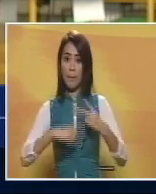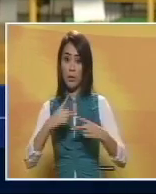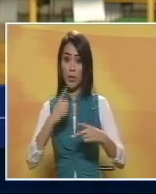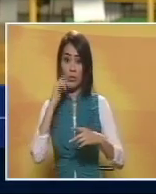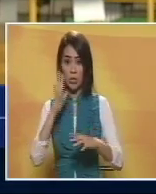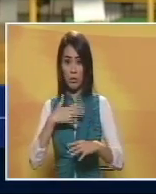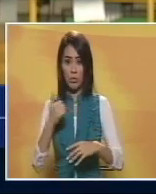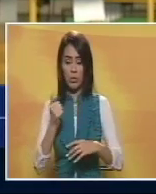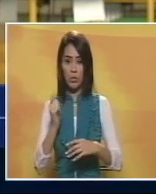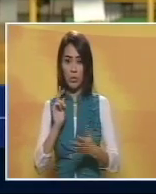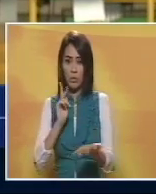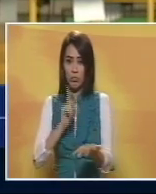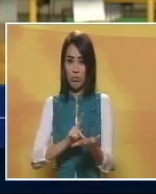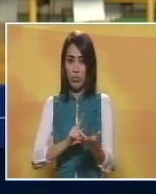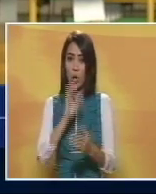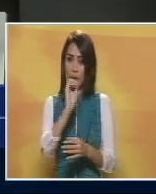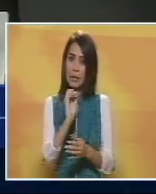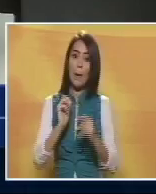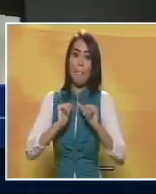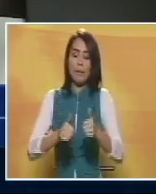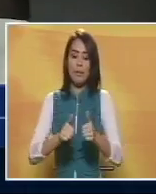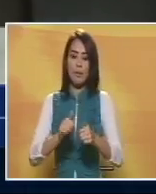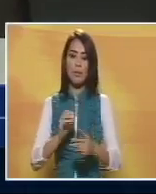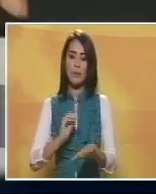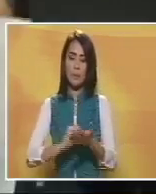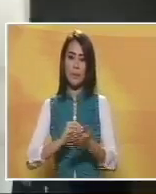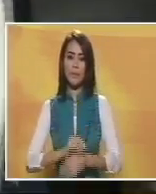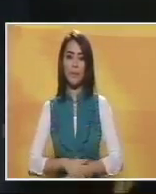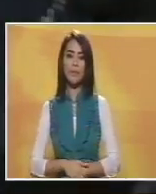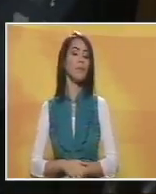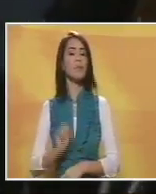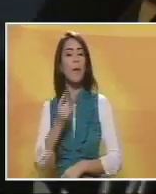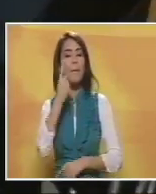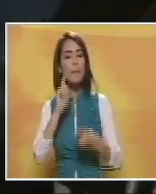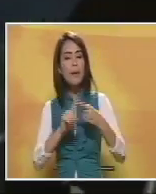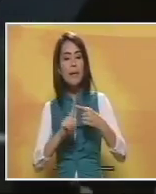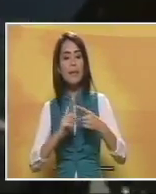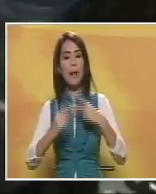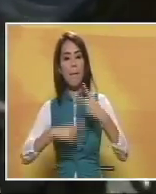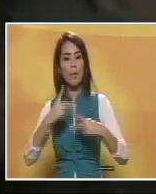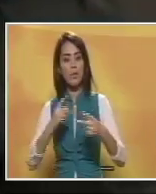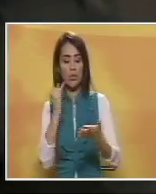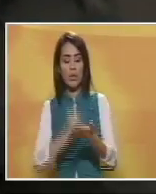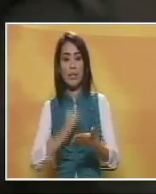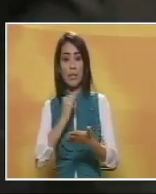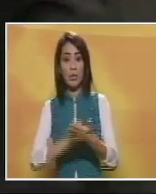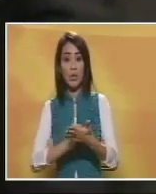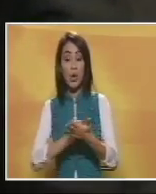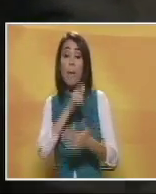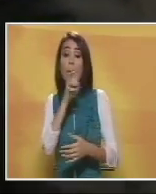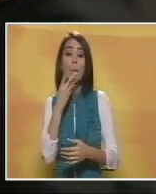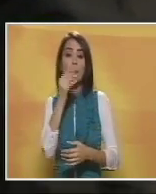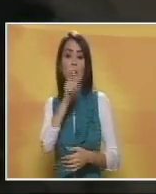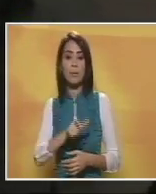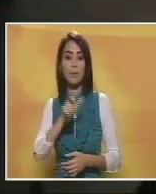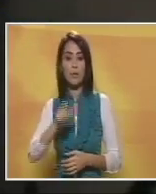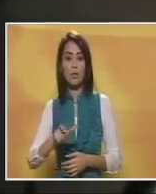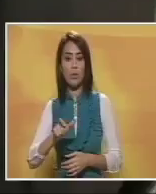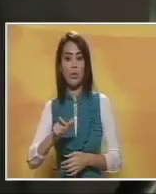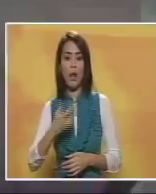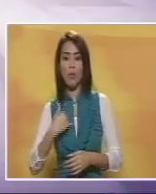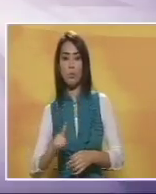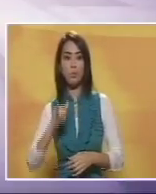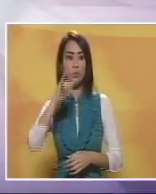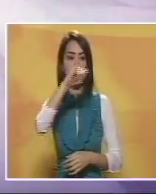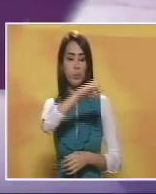la intención y poder empezar desde cero aquí. La primera parte del proceso corresponde a la inscripción. Si la persona eludió el control